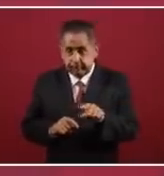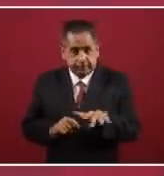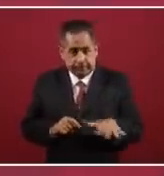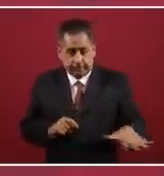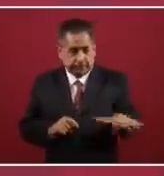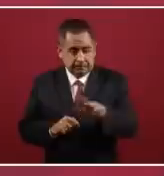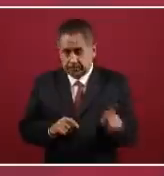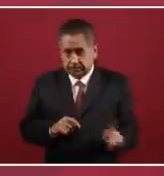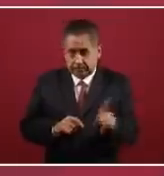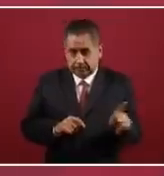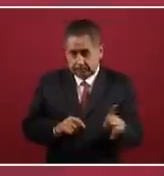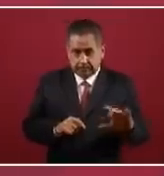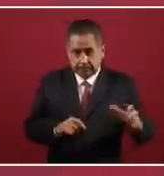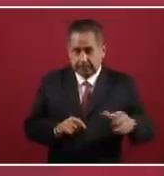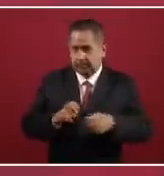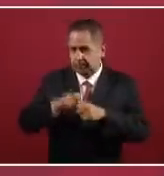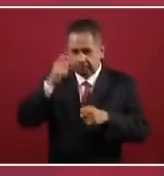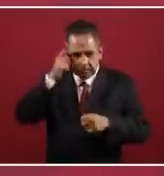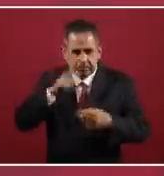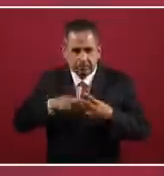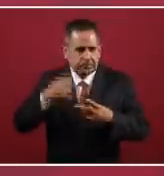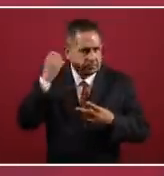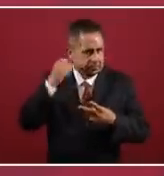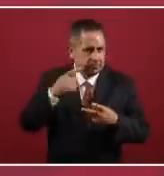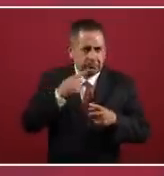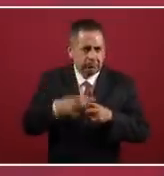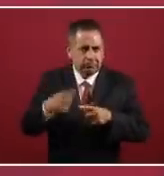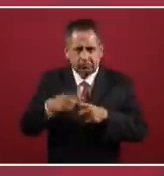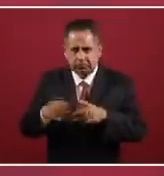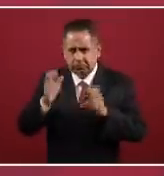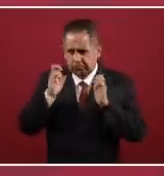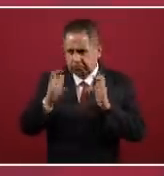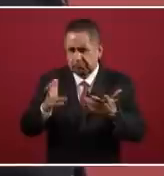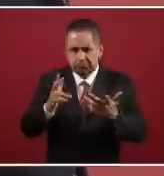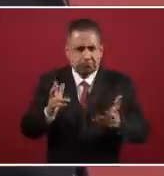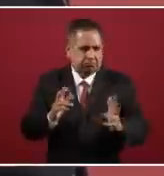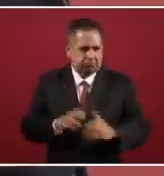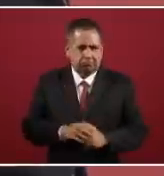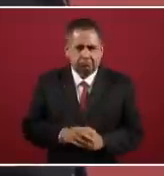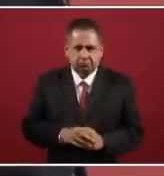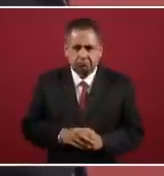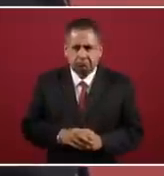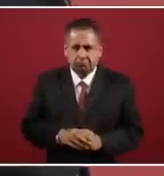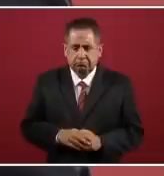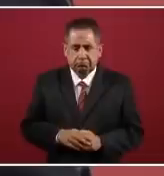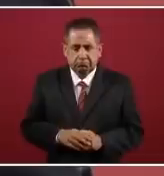rural, en Guerrero, en Oaxaca, en Chiapas,